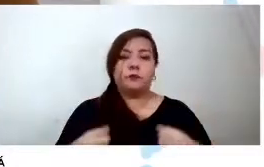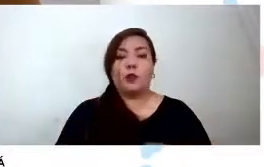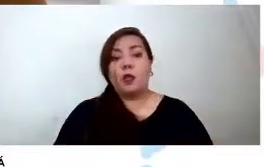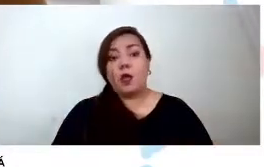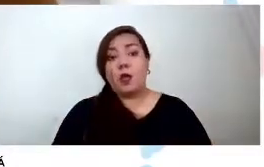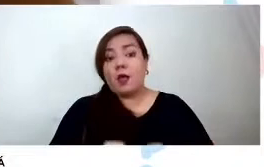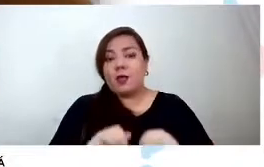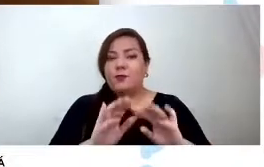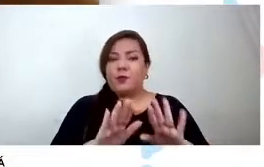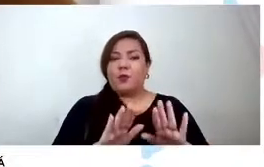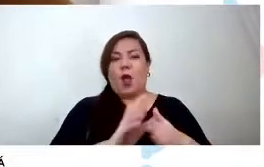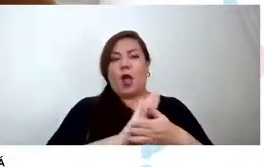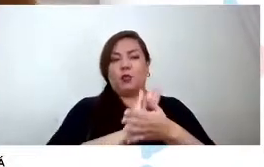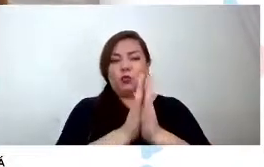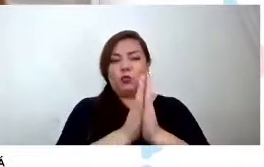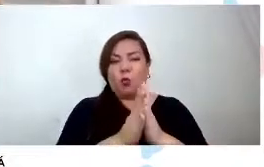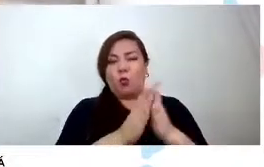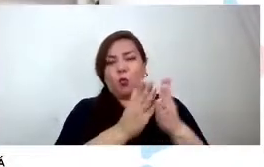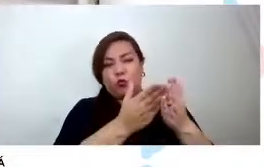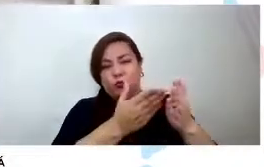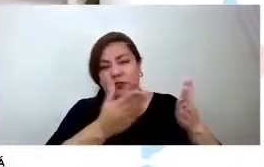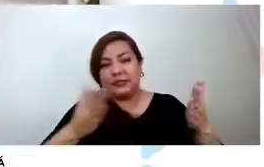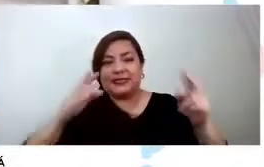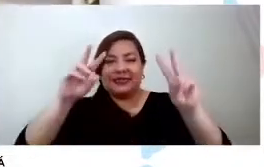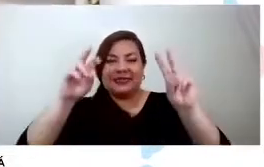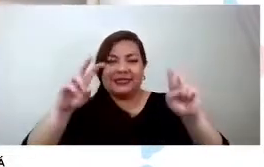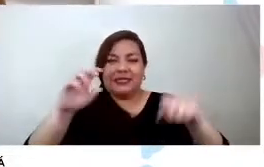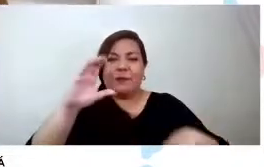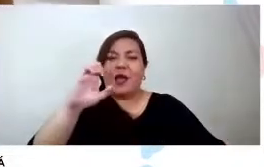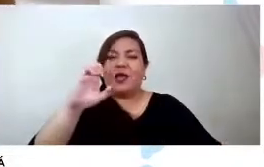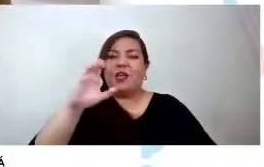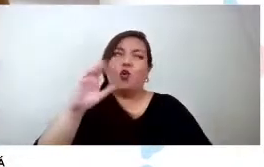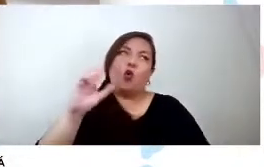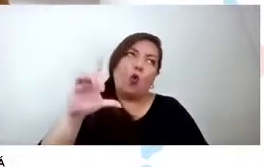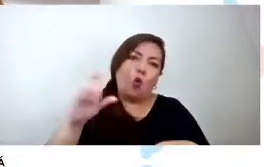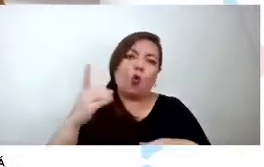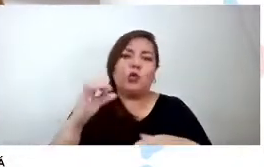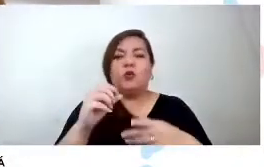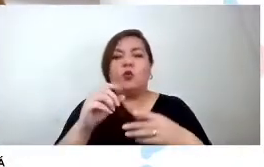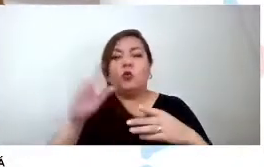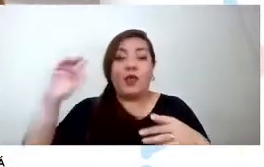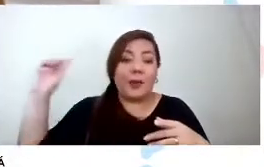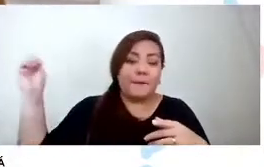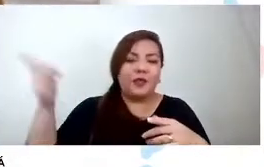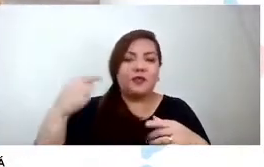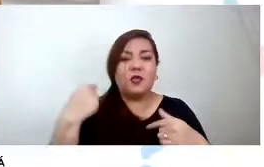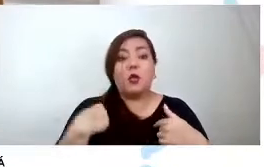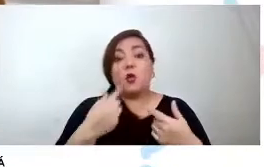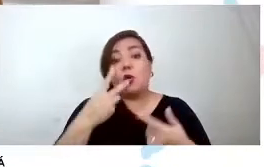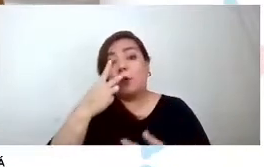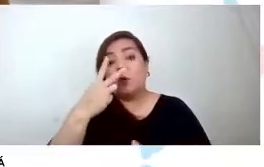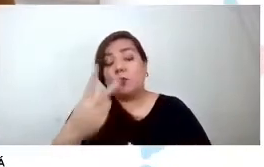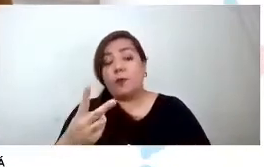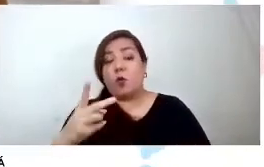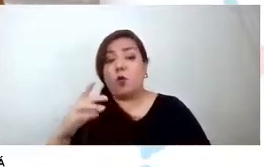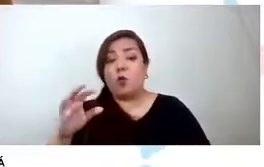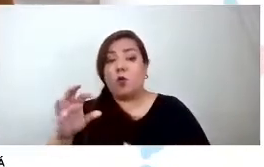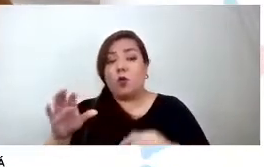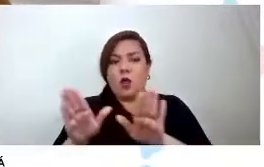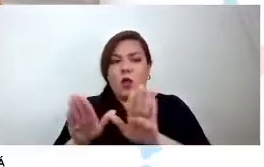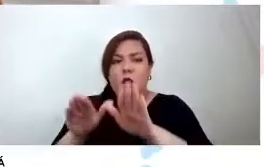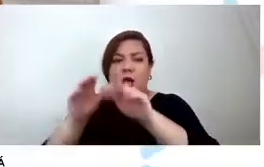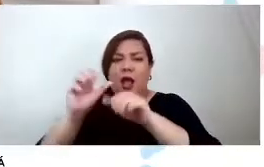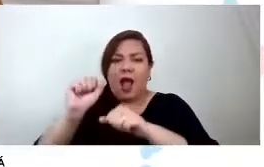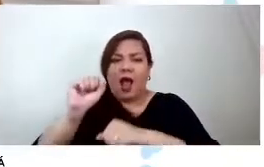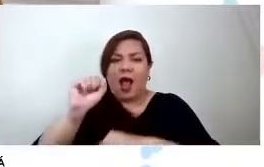una cadena ecológica que se va afectando, como lo vemos con las abejas, como lo vemos con la agricultura, como